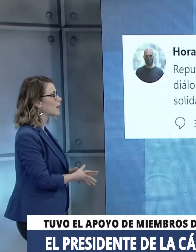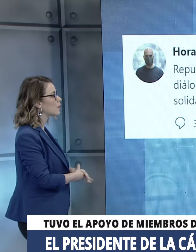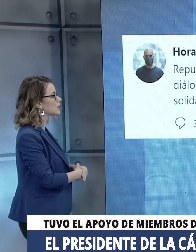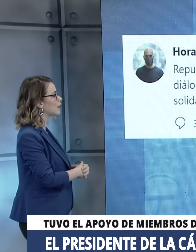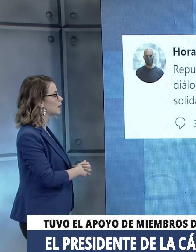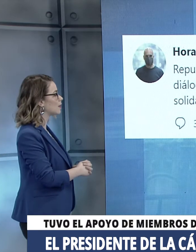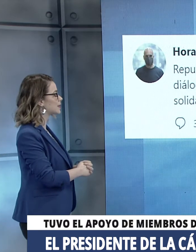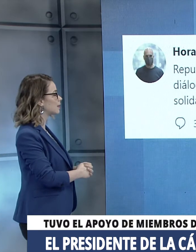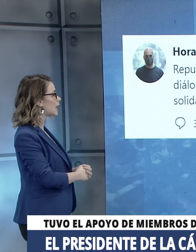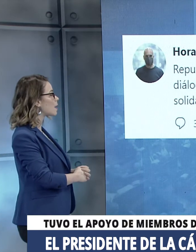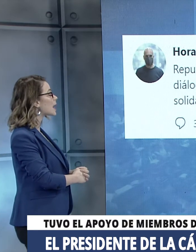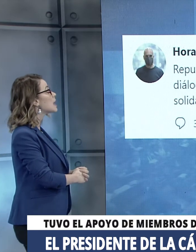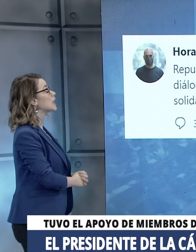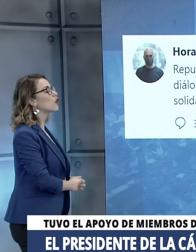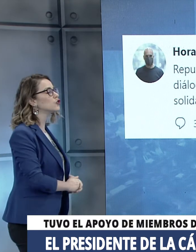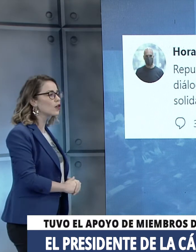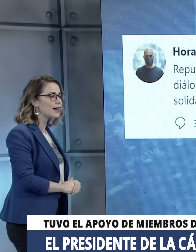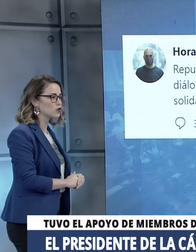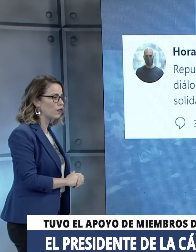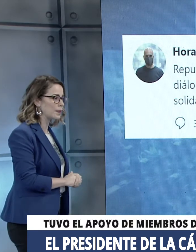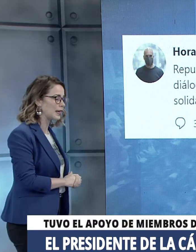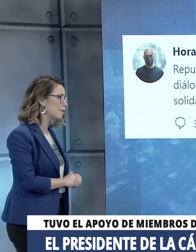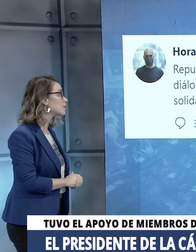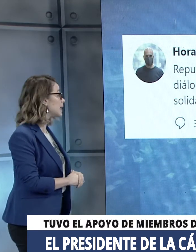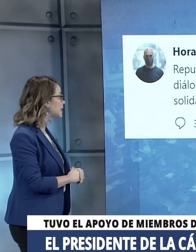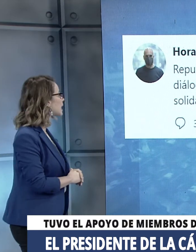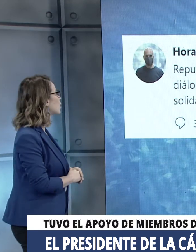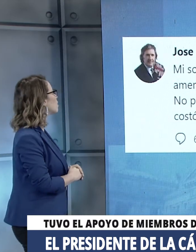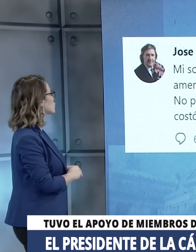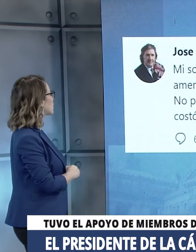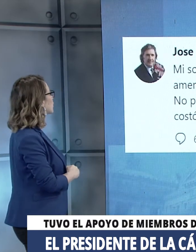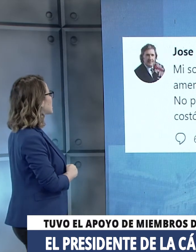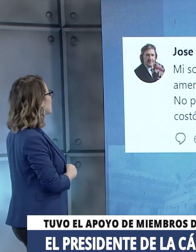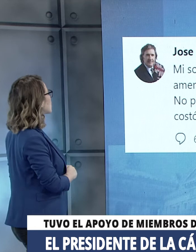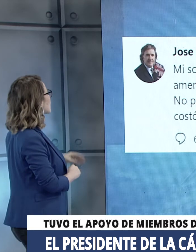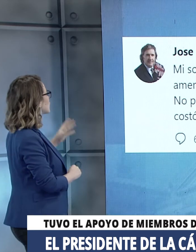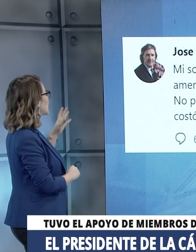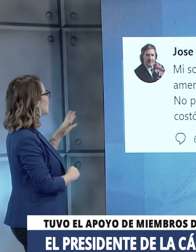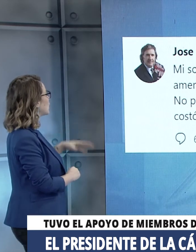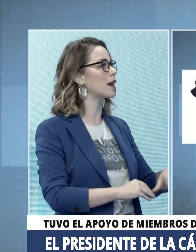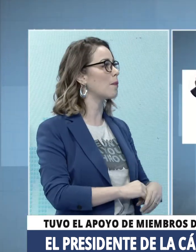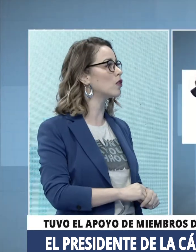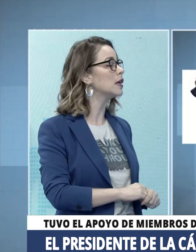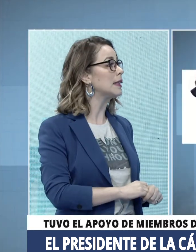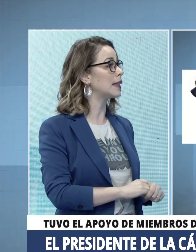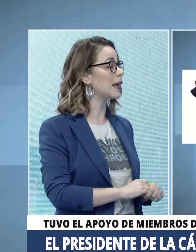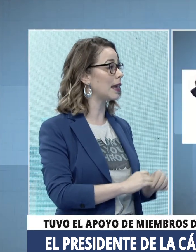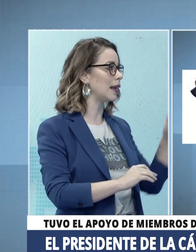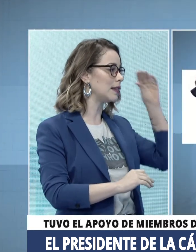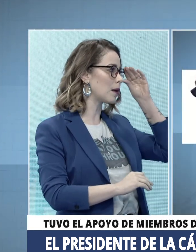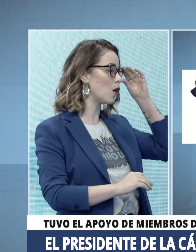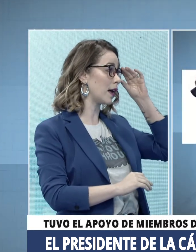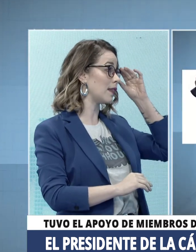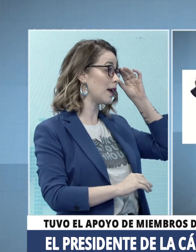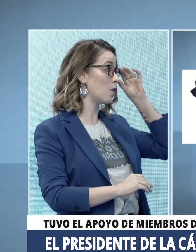Massa, la esposa del presidente de la Cámara, y con toda su familia. Y siguieron, por supuesto, las expresiones José Luis Ramón